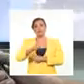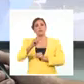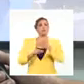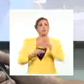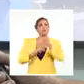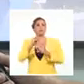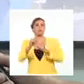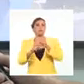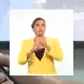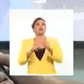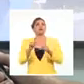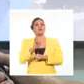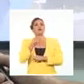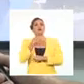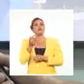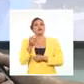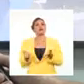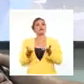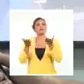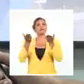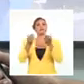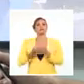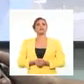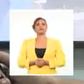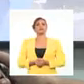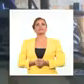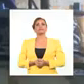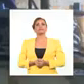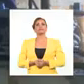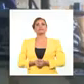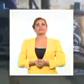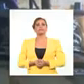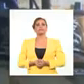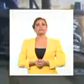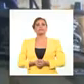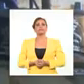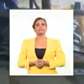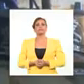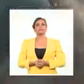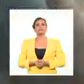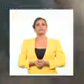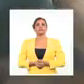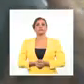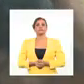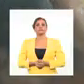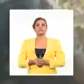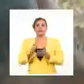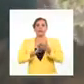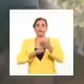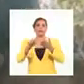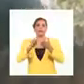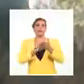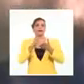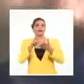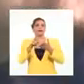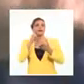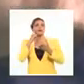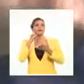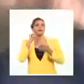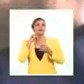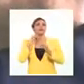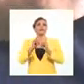a propiciar que se incremente la capacidad de generación y las afectaciones al servicio vayan disminuyendo. La estrategia implementada apunta hacia el